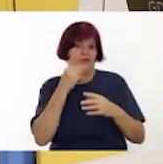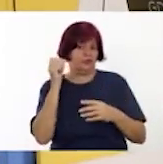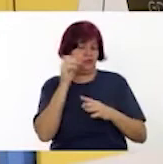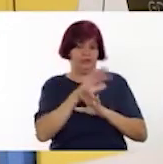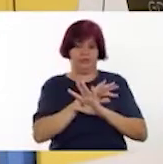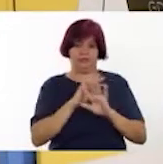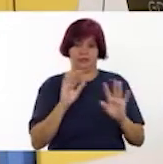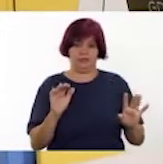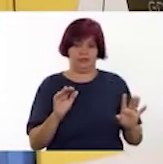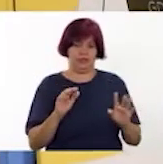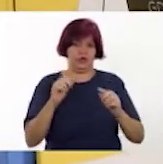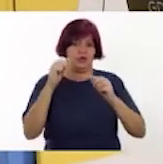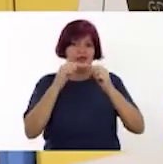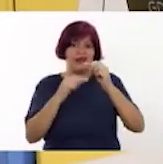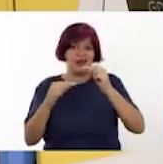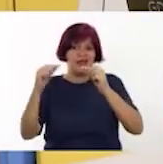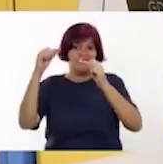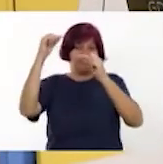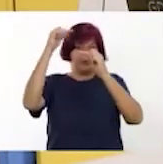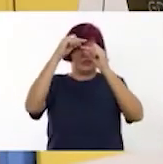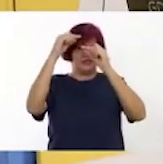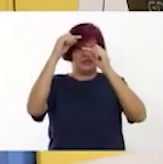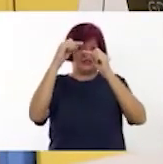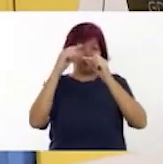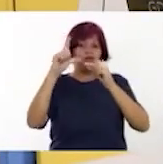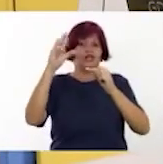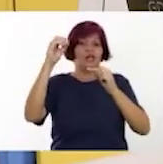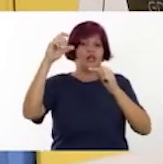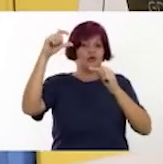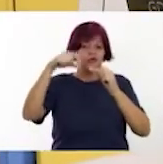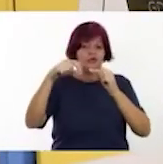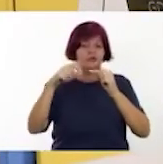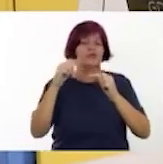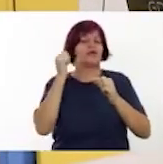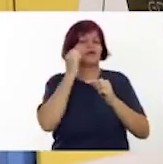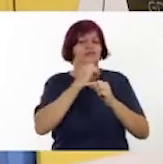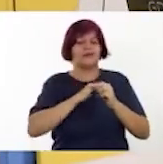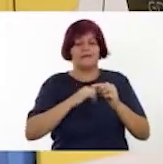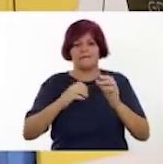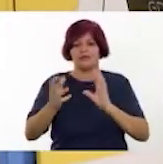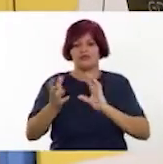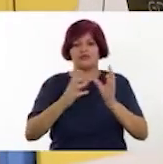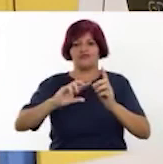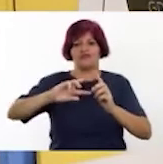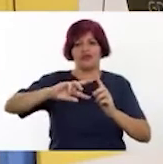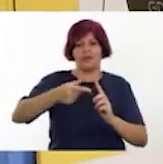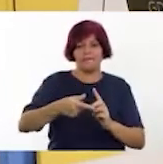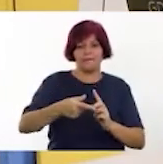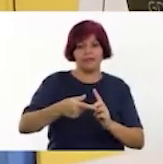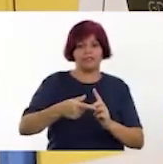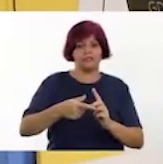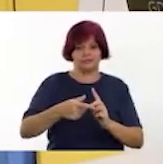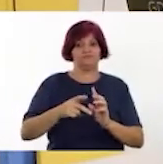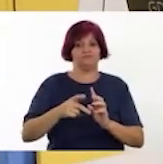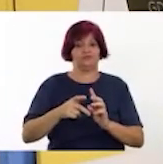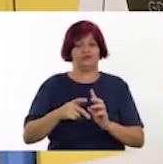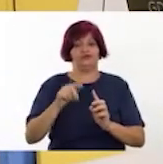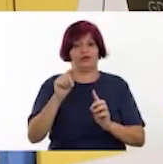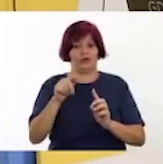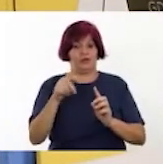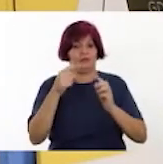que la potenciación y la logaritmación también son funciones inversas. Aprovechando entonces ese